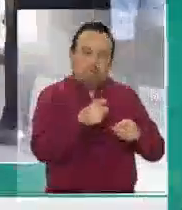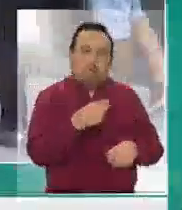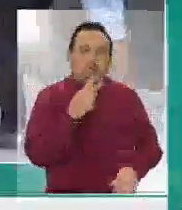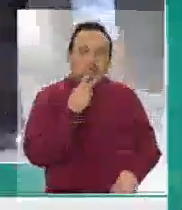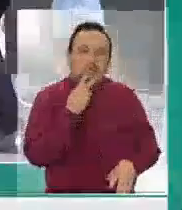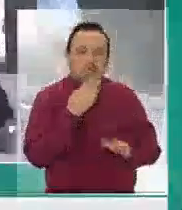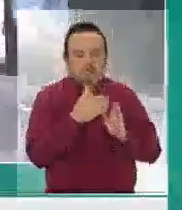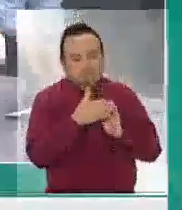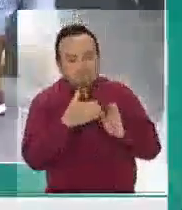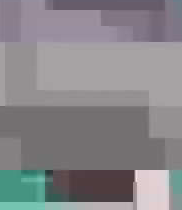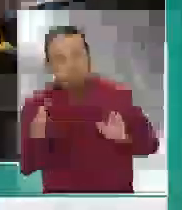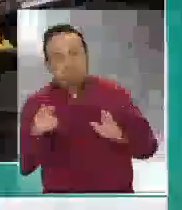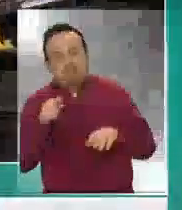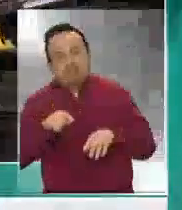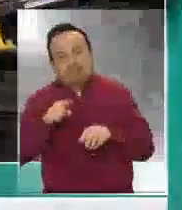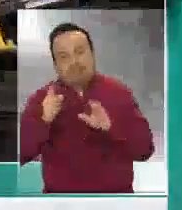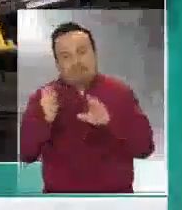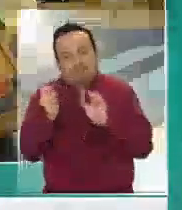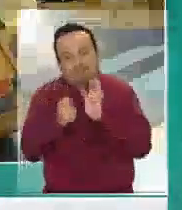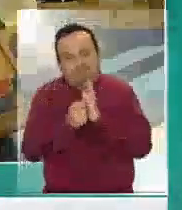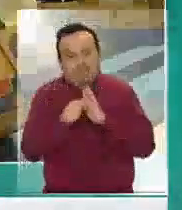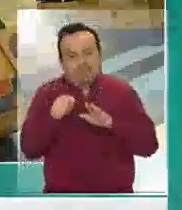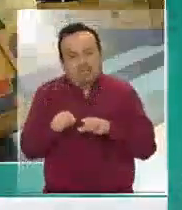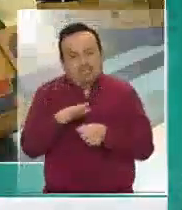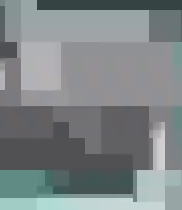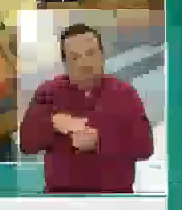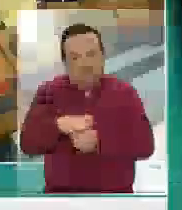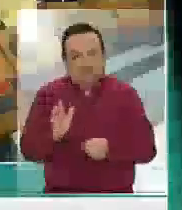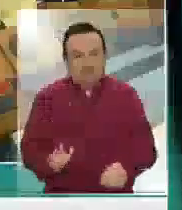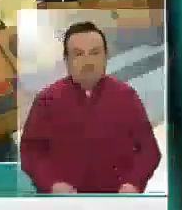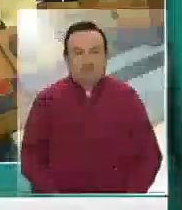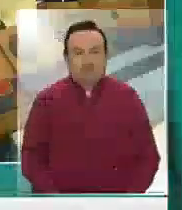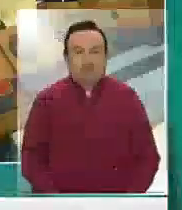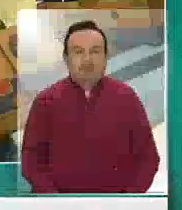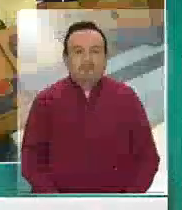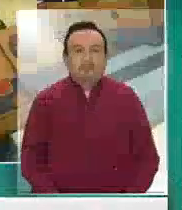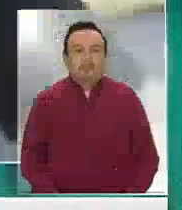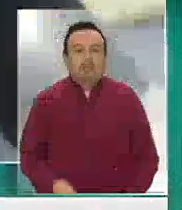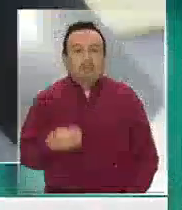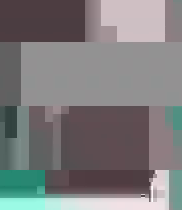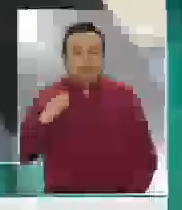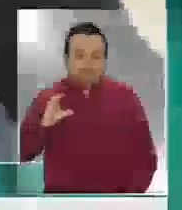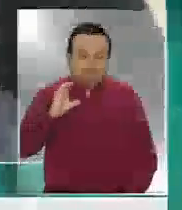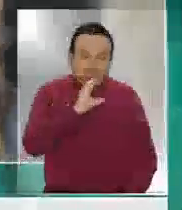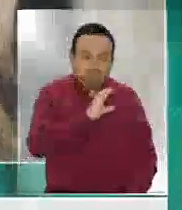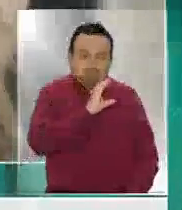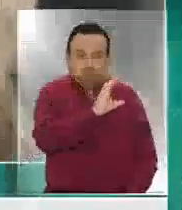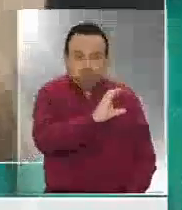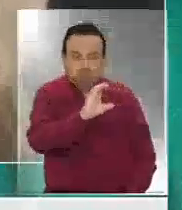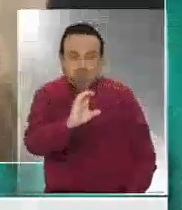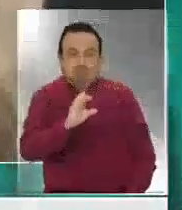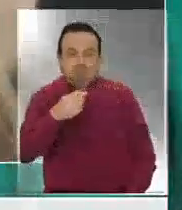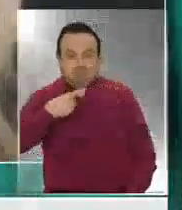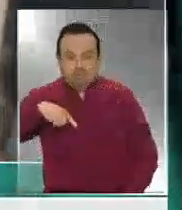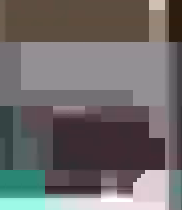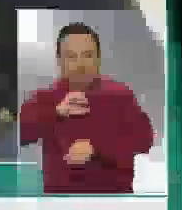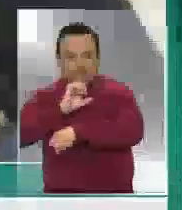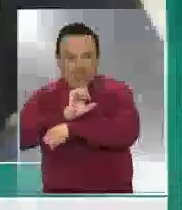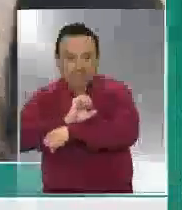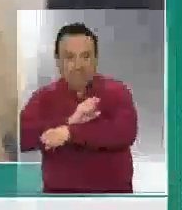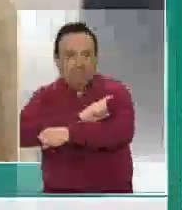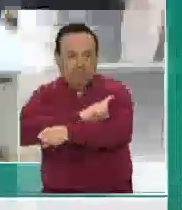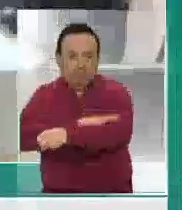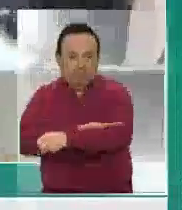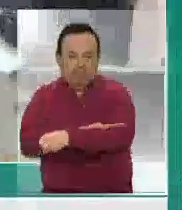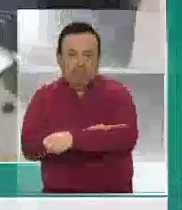vivir durante este periodo. Yo creo que las transferencias que tenemos que hacer, el esfuerzo que tenemos que hacer es